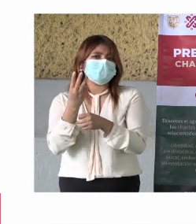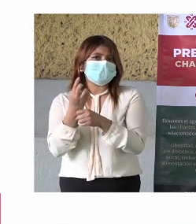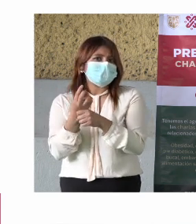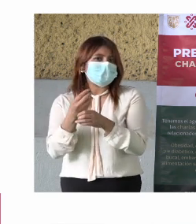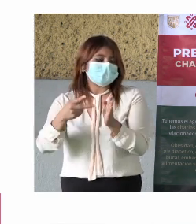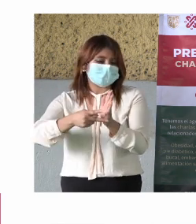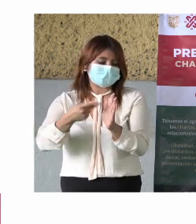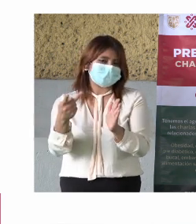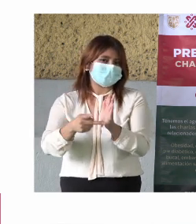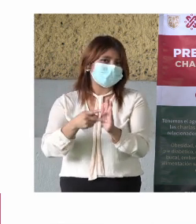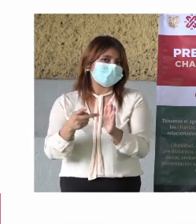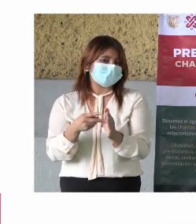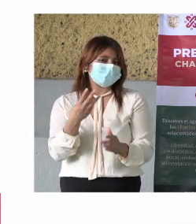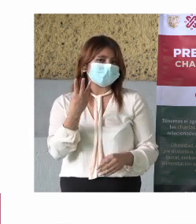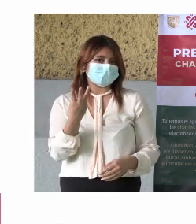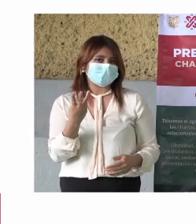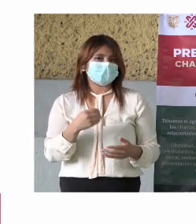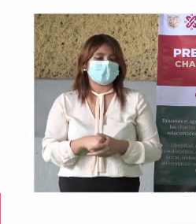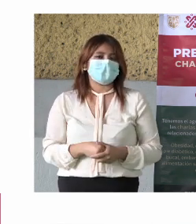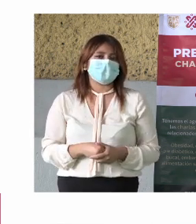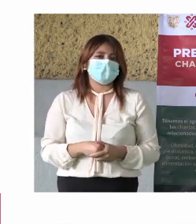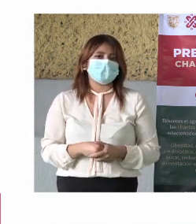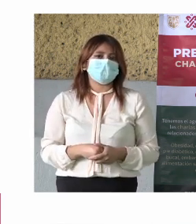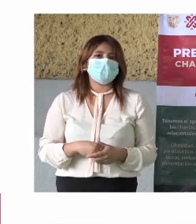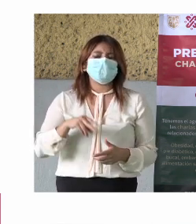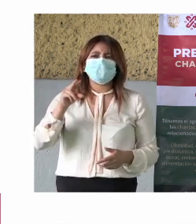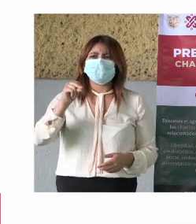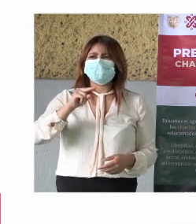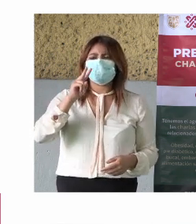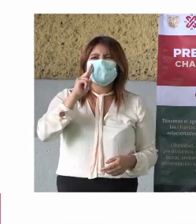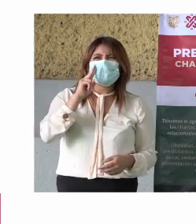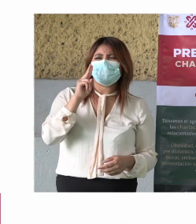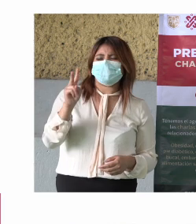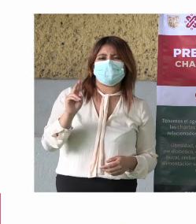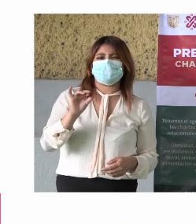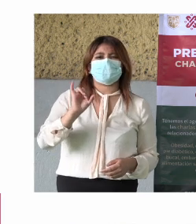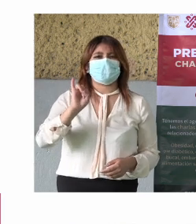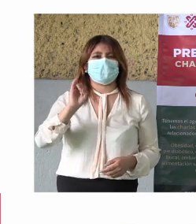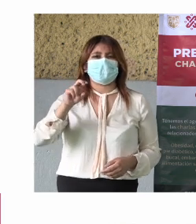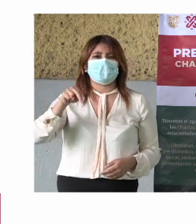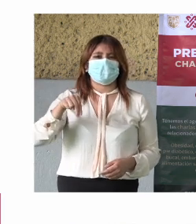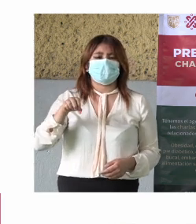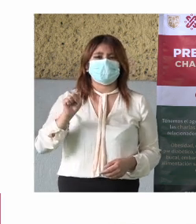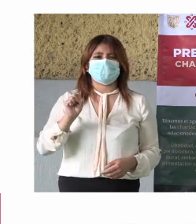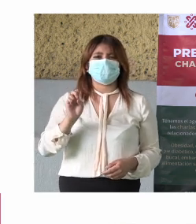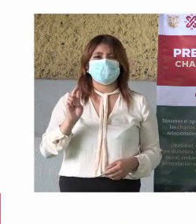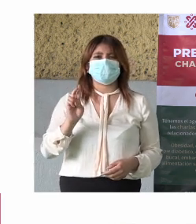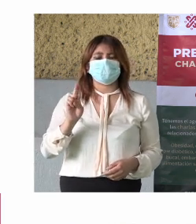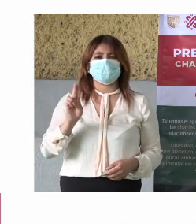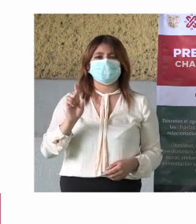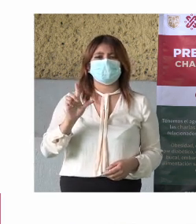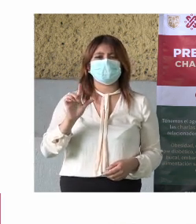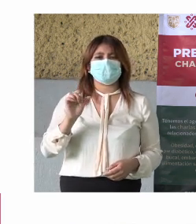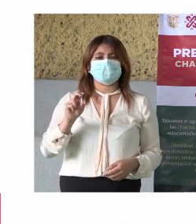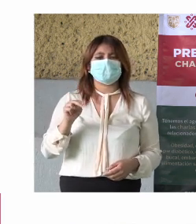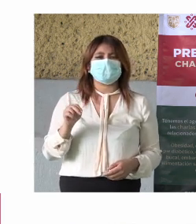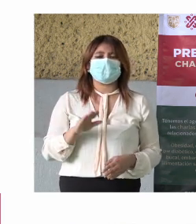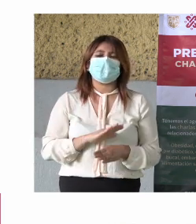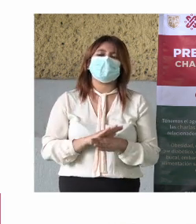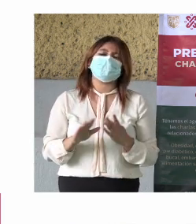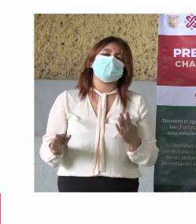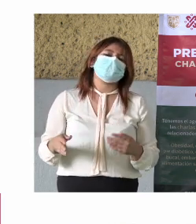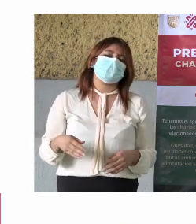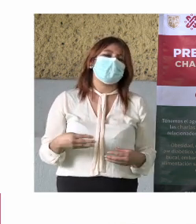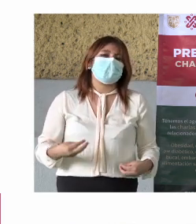insulina. Y algo importante es que no debemos ver a la insulina como un castigo, o nos portamos mal, o que ya es el fin, ¿no?, de la